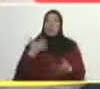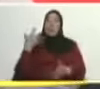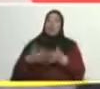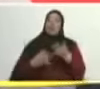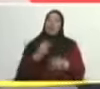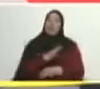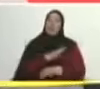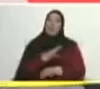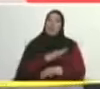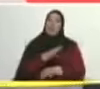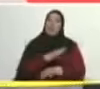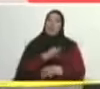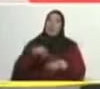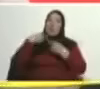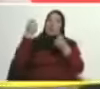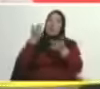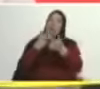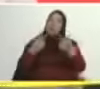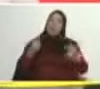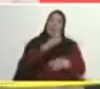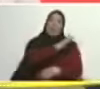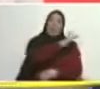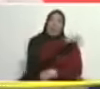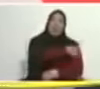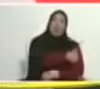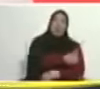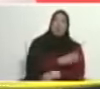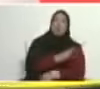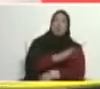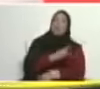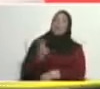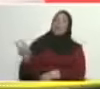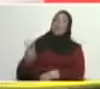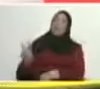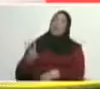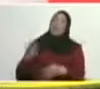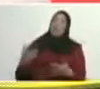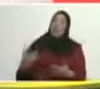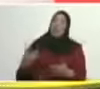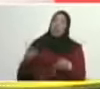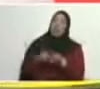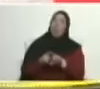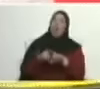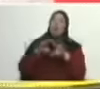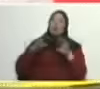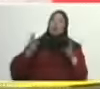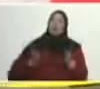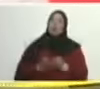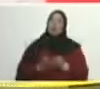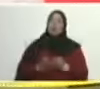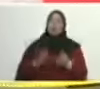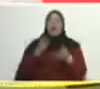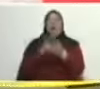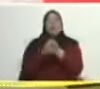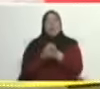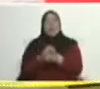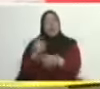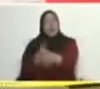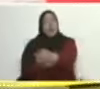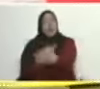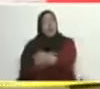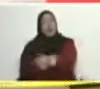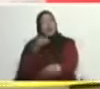propia la causa palestina. Hermanos del ALBA TCP, la doctrina Monroe, 2 siglos después